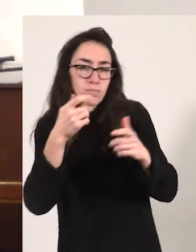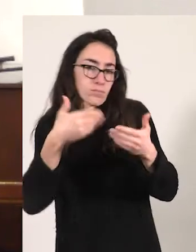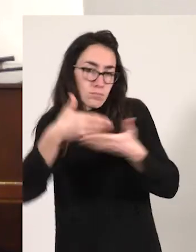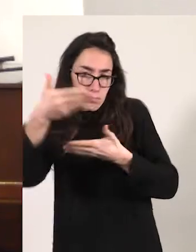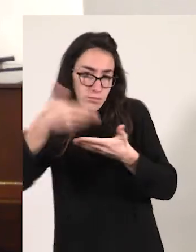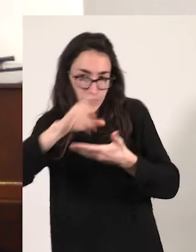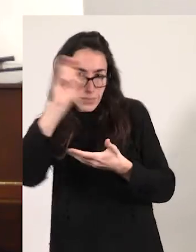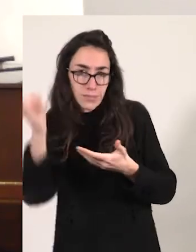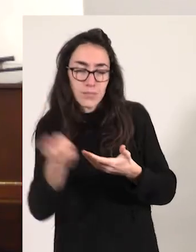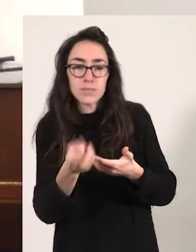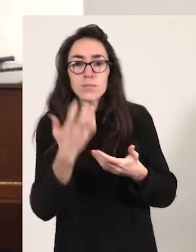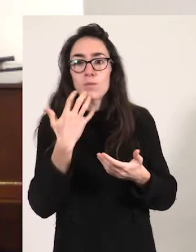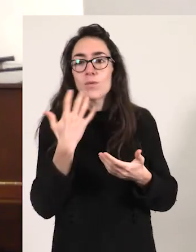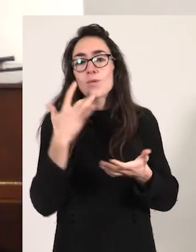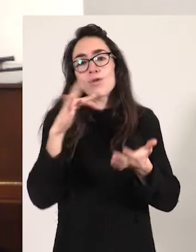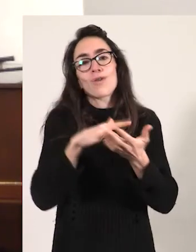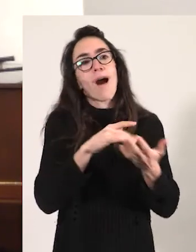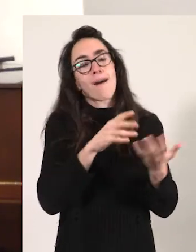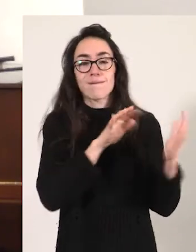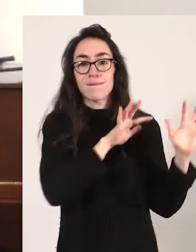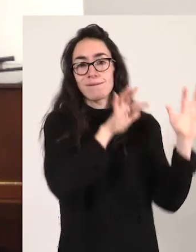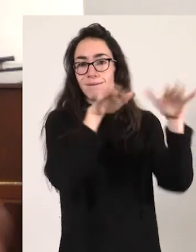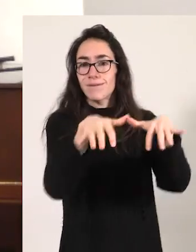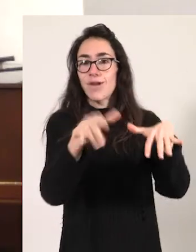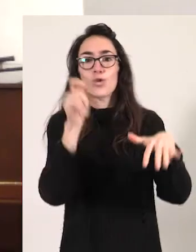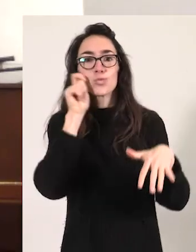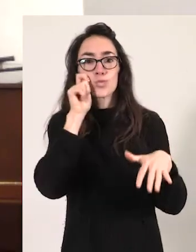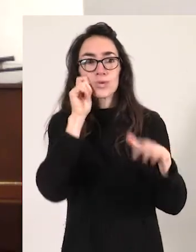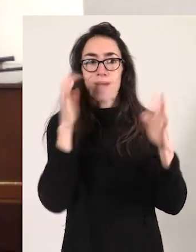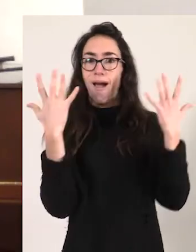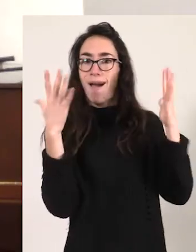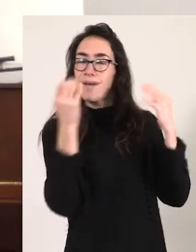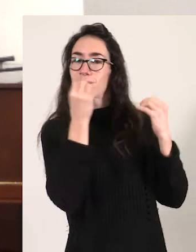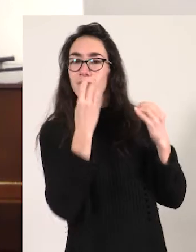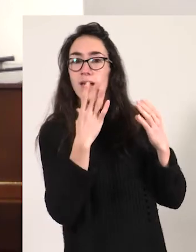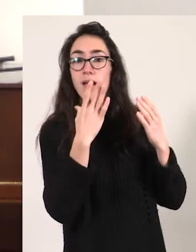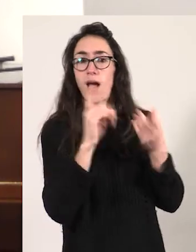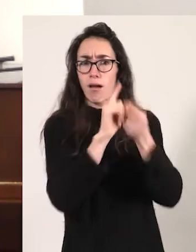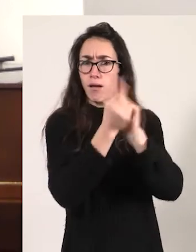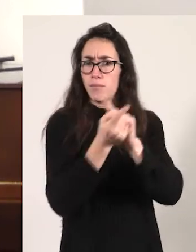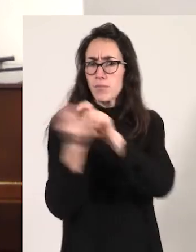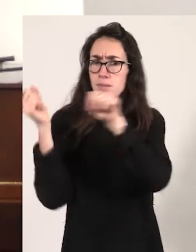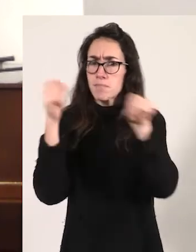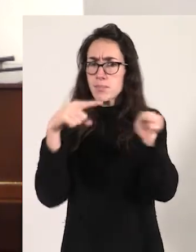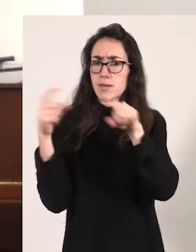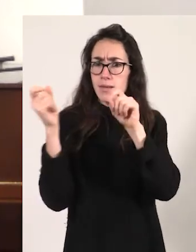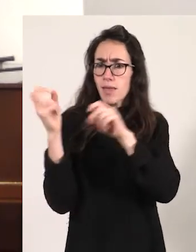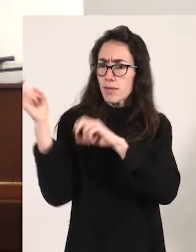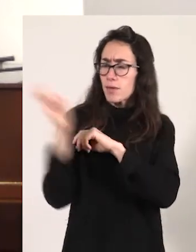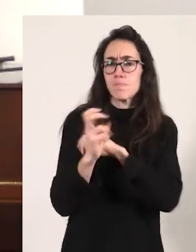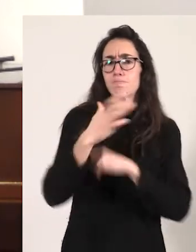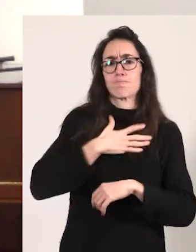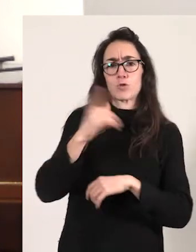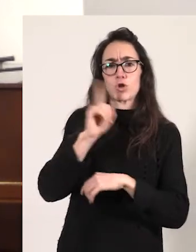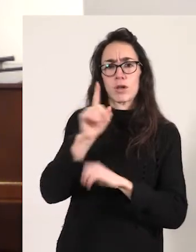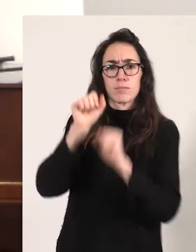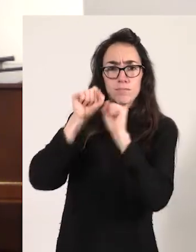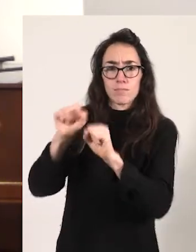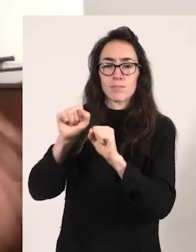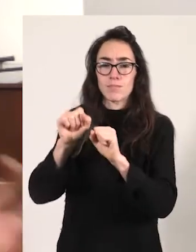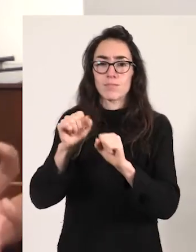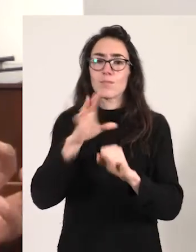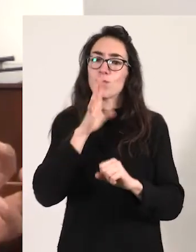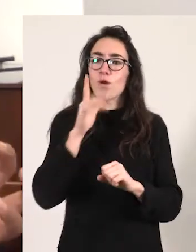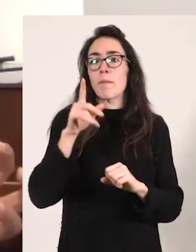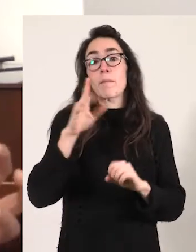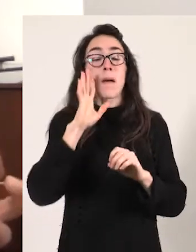cobertura en donde se celebraba la llegada de turistas y se condenaba la llegada de personas que migraban. Y